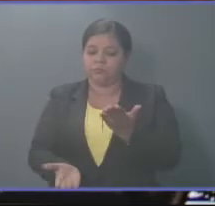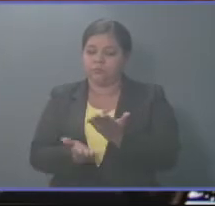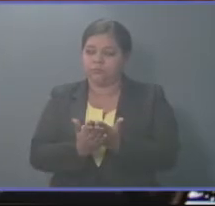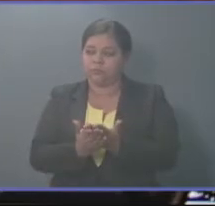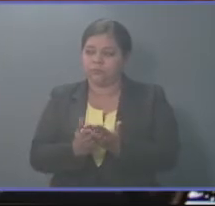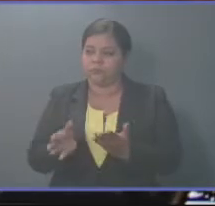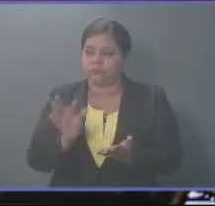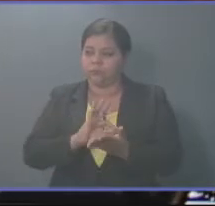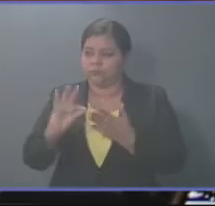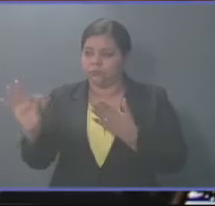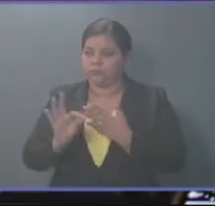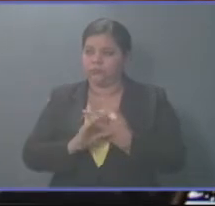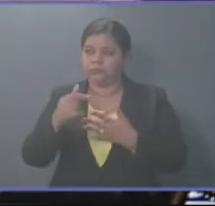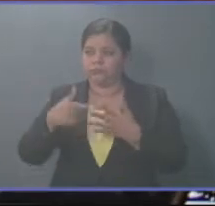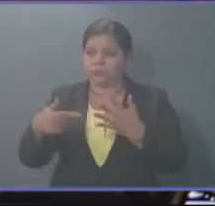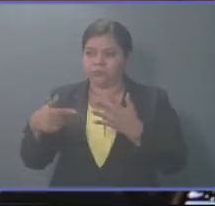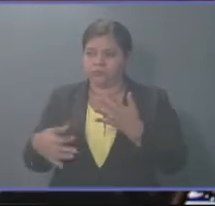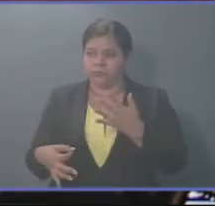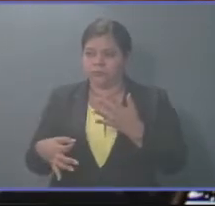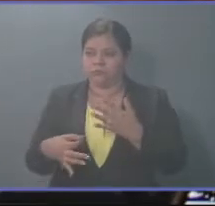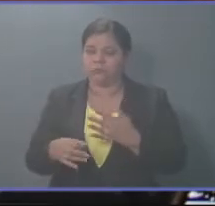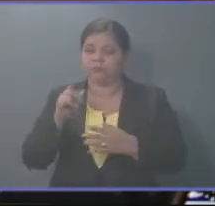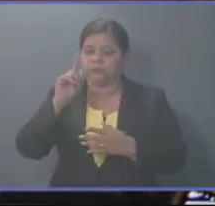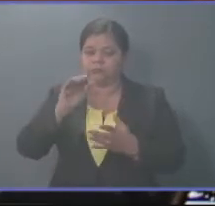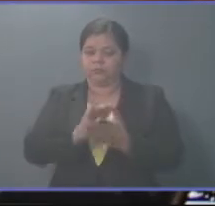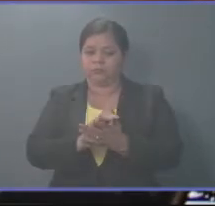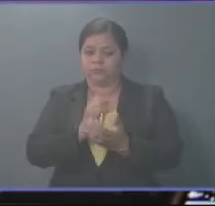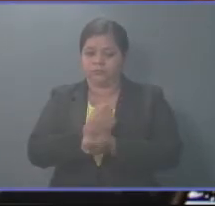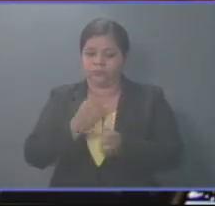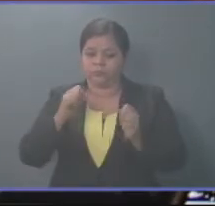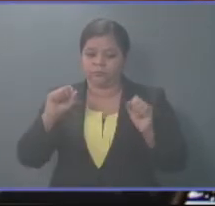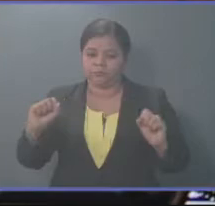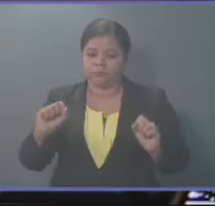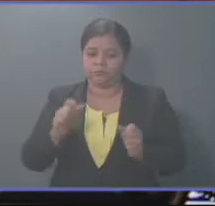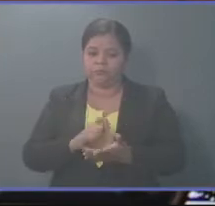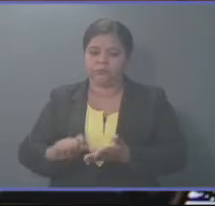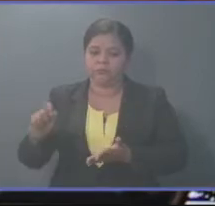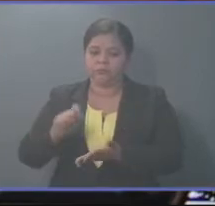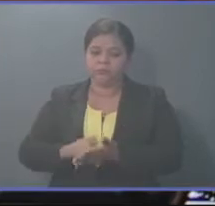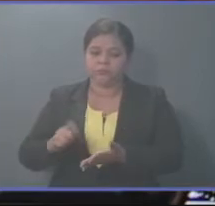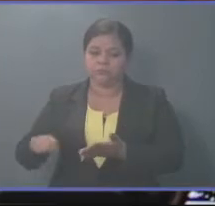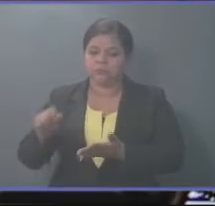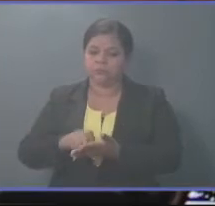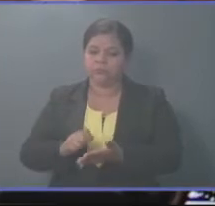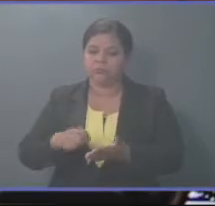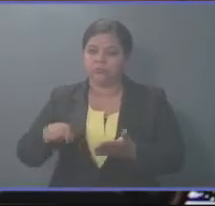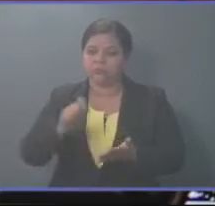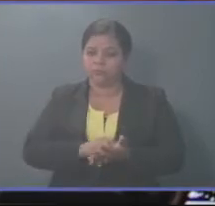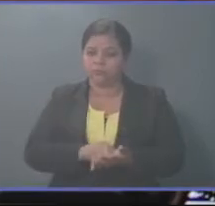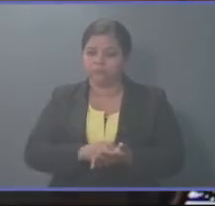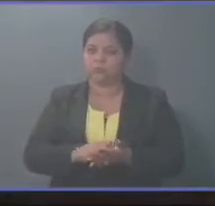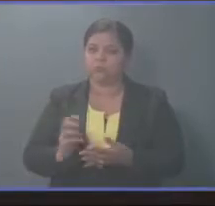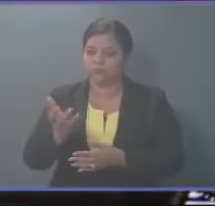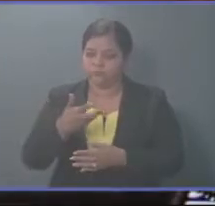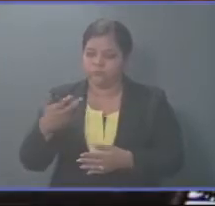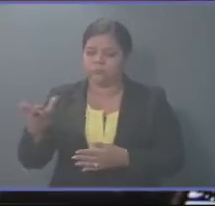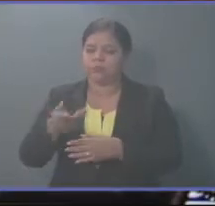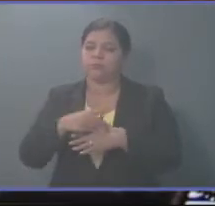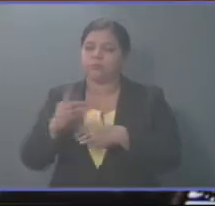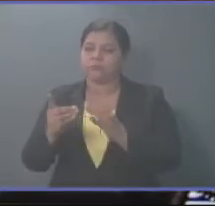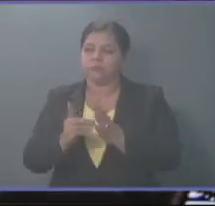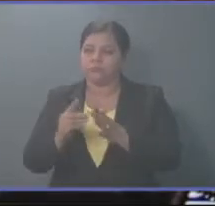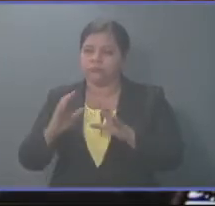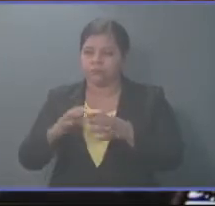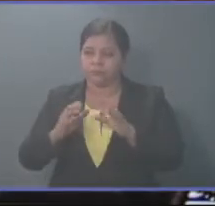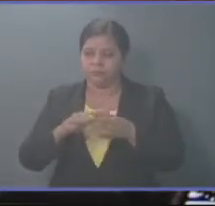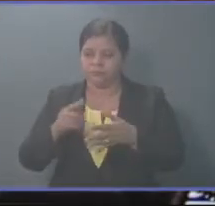correspondiente proyecto de decreto. Dios, Unión, Libertad, y tiene suficientes firmas de los miembros que integramos la Comisión de